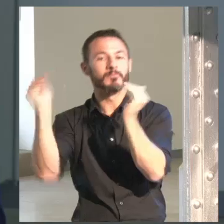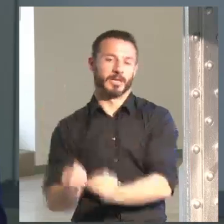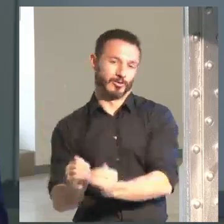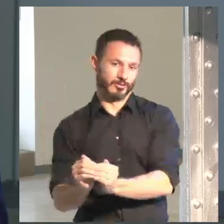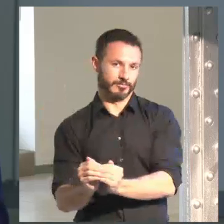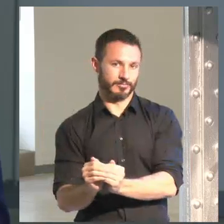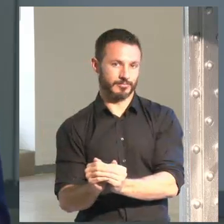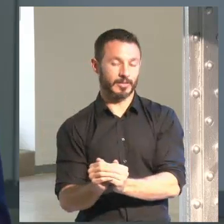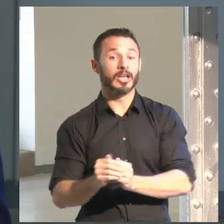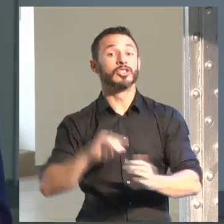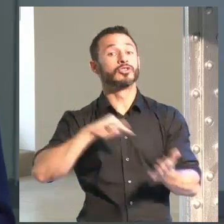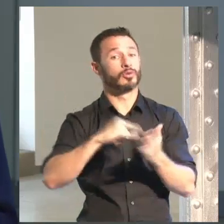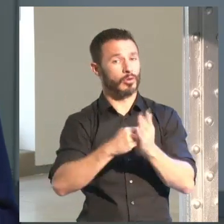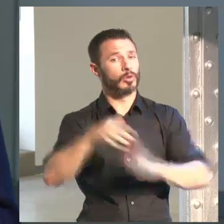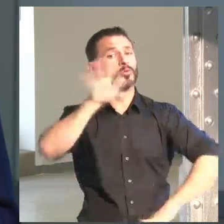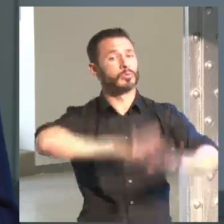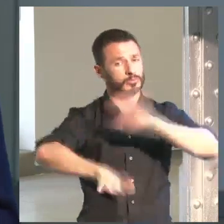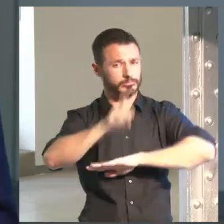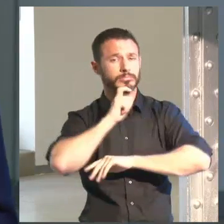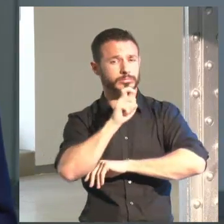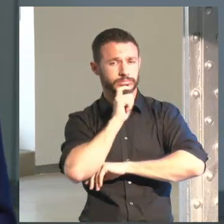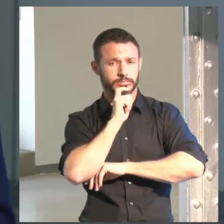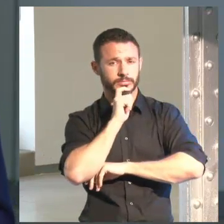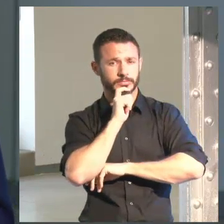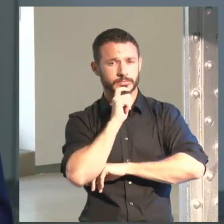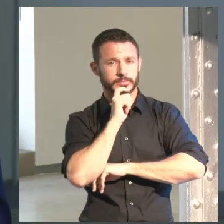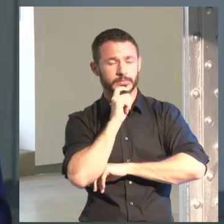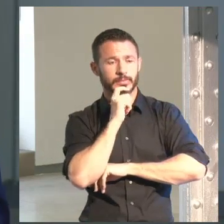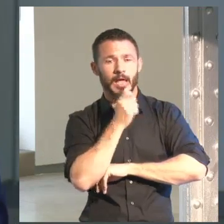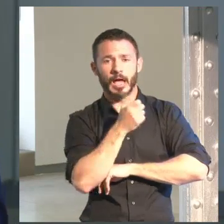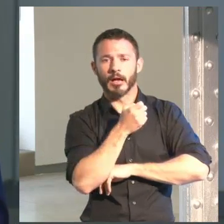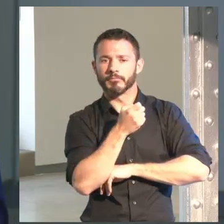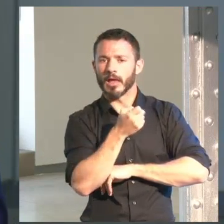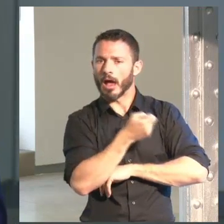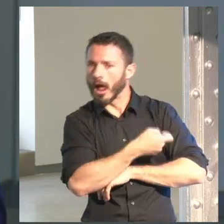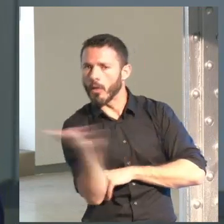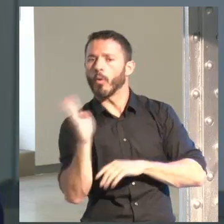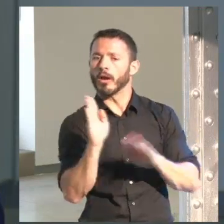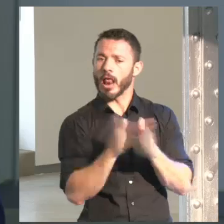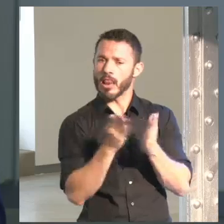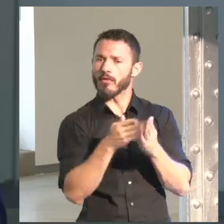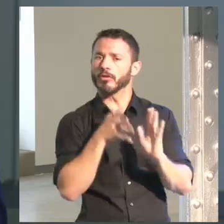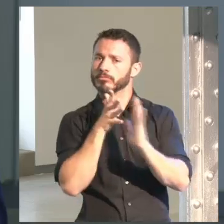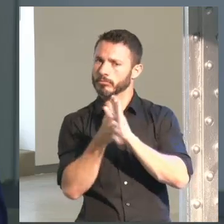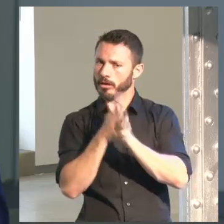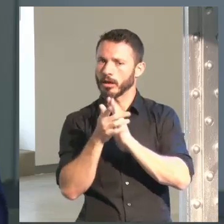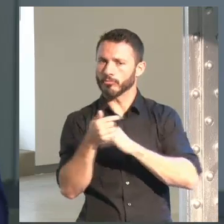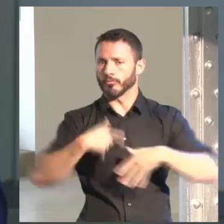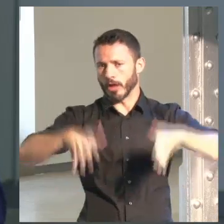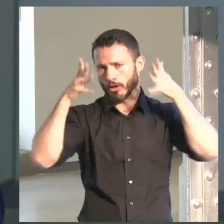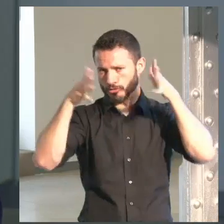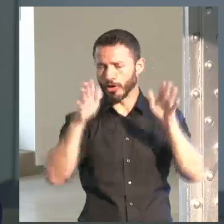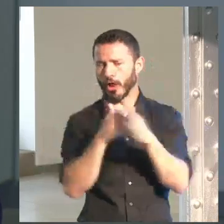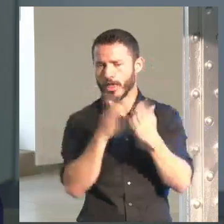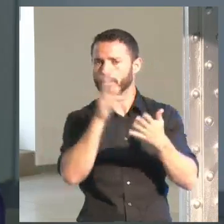estos problemas es compleja. Yo creo que se apuntan algunas de ellas en el libro, cuya lectura les recomiendo,